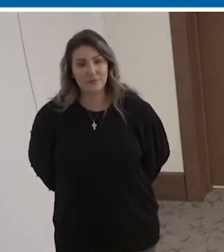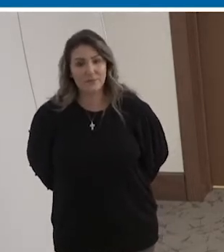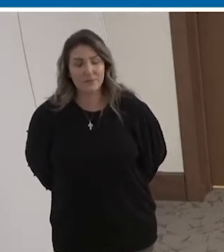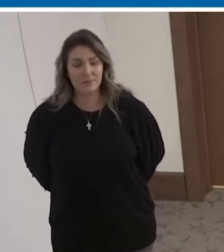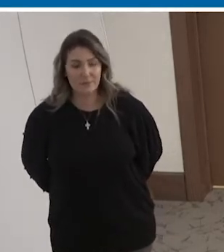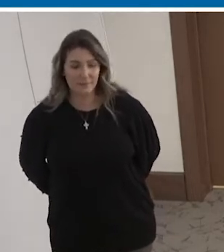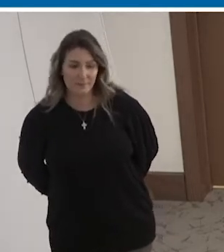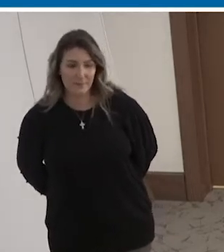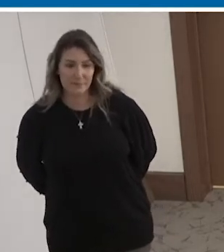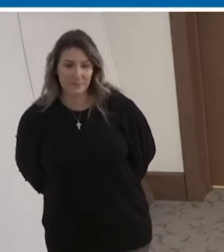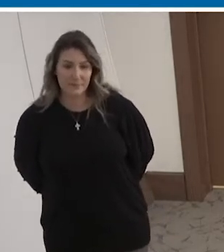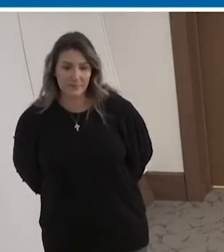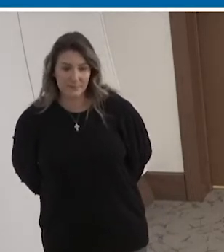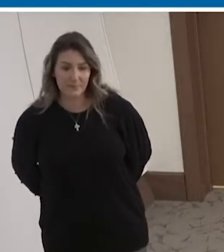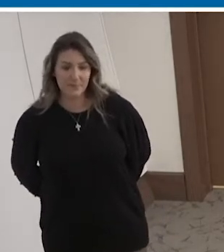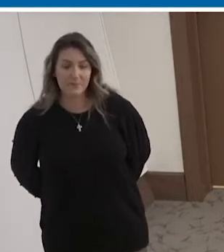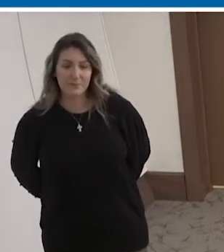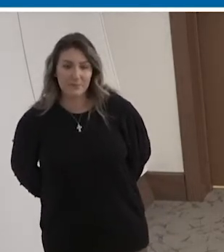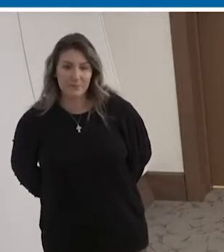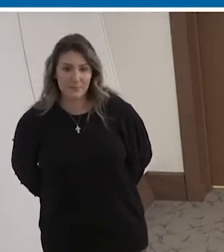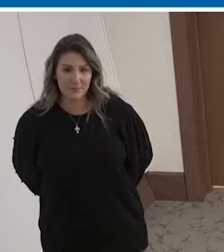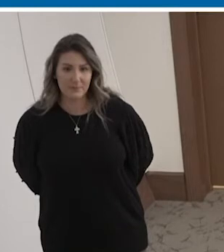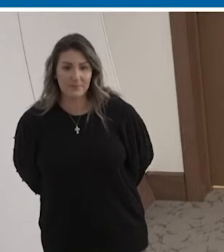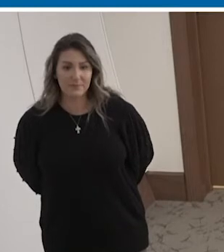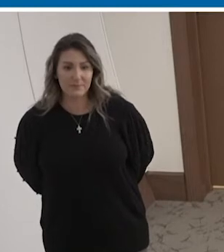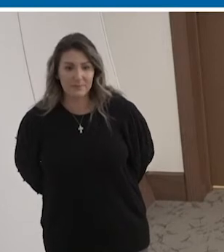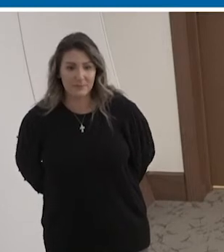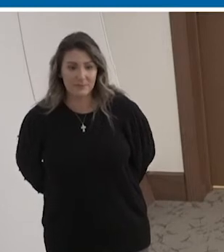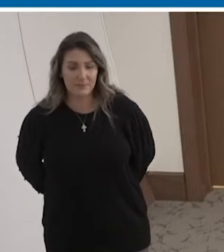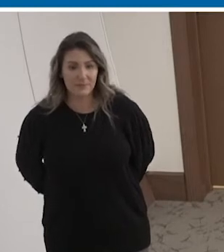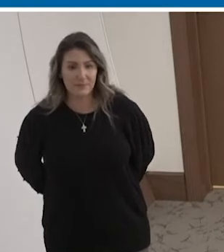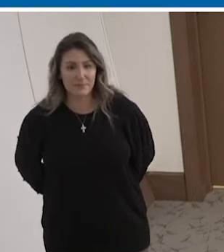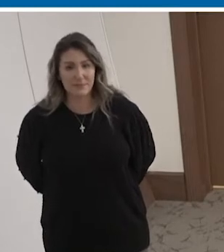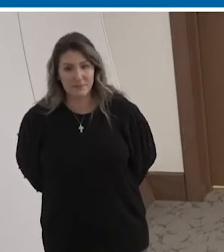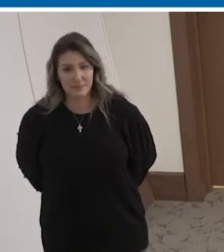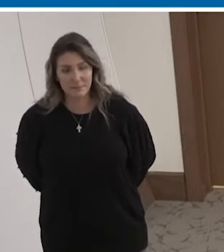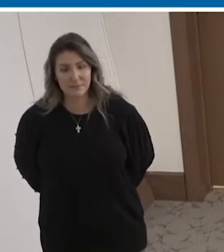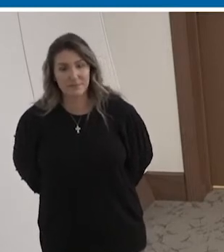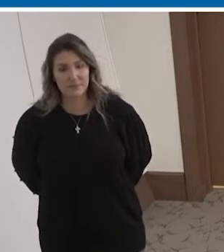que usted tenga que hacer una visita al doctor o